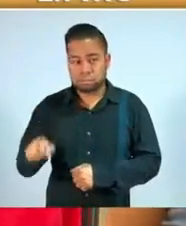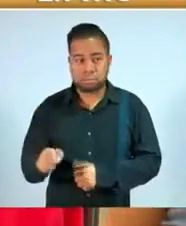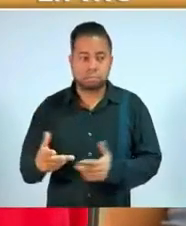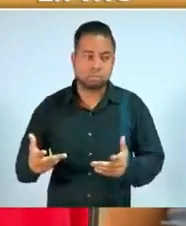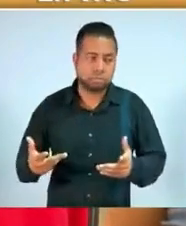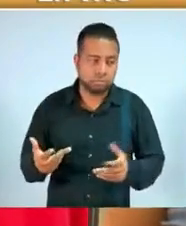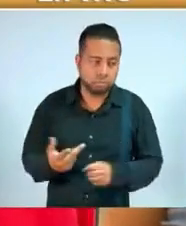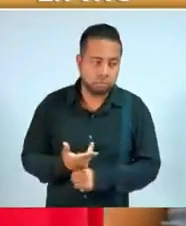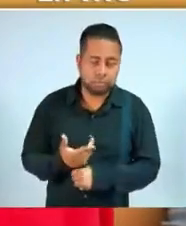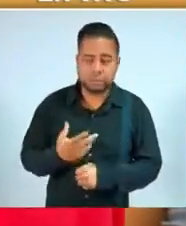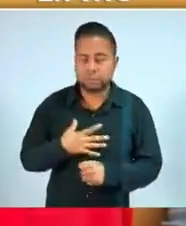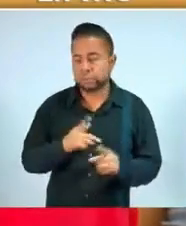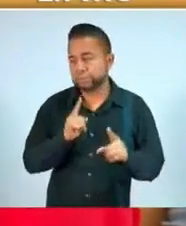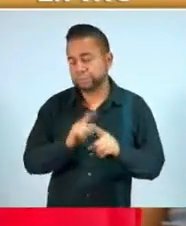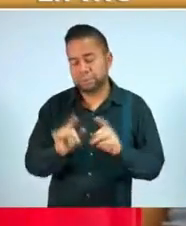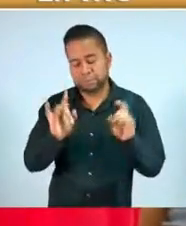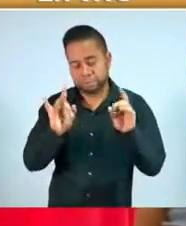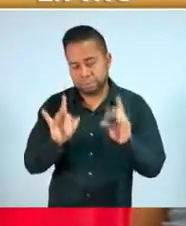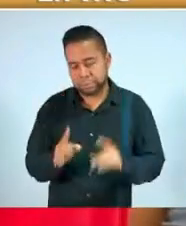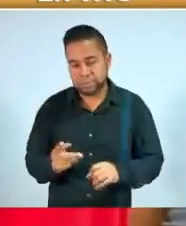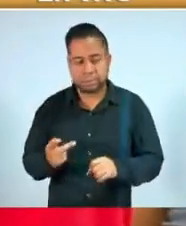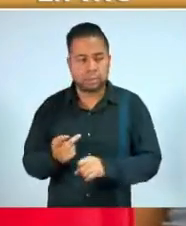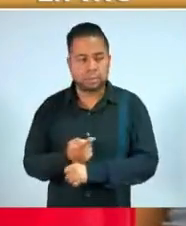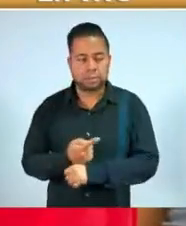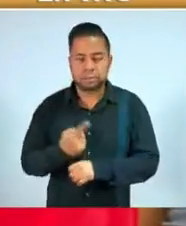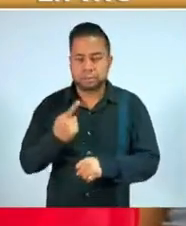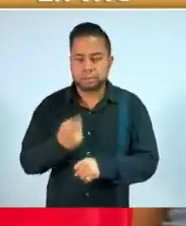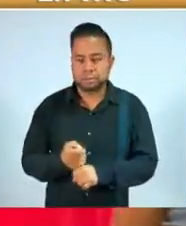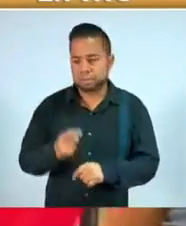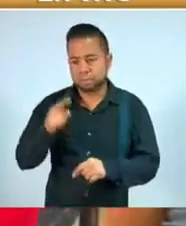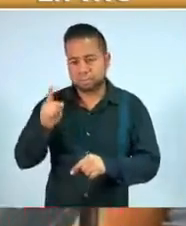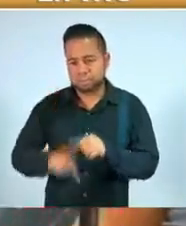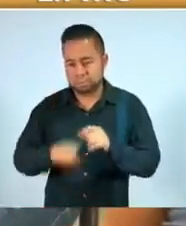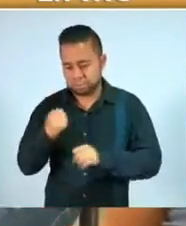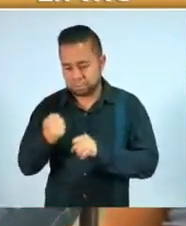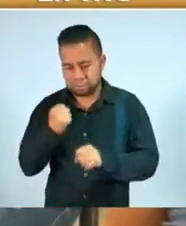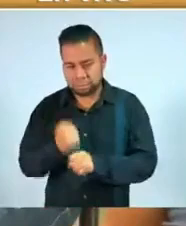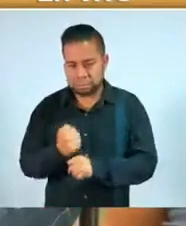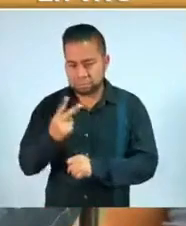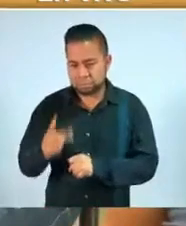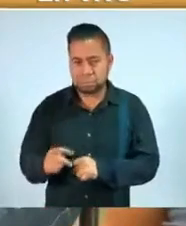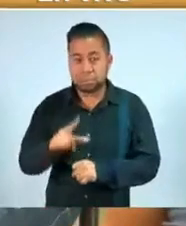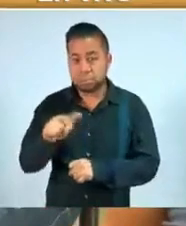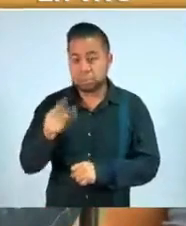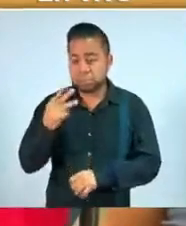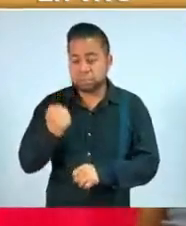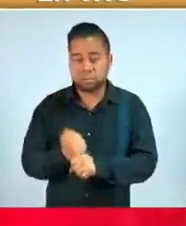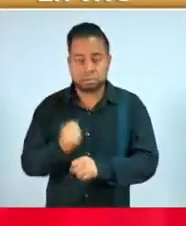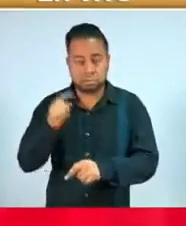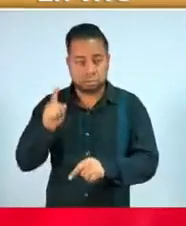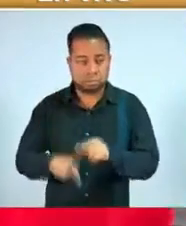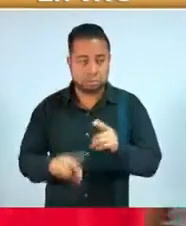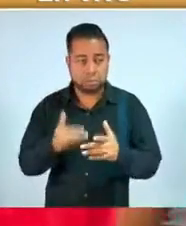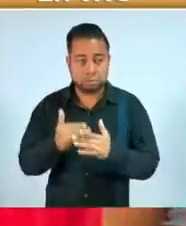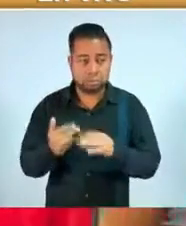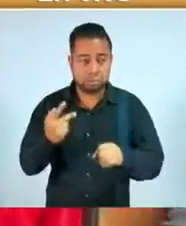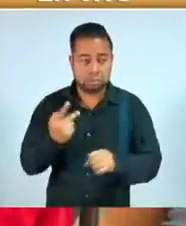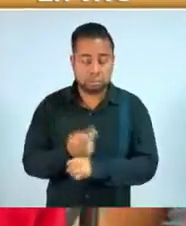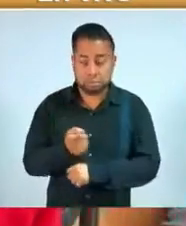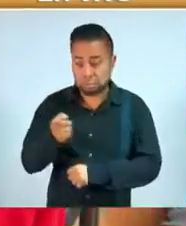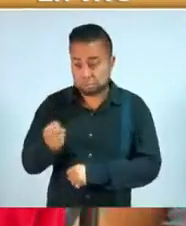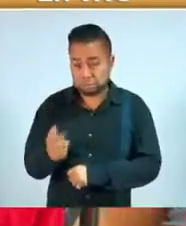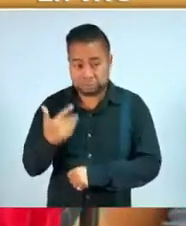obviamente se ha venido generando varias cosas. Resulta que primero la inhabilitan un año, luego tres, y al final ahora resulta que hay